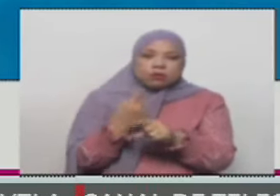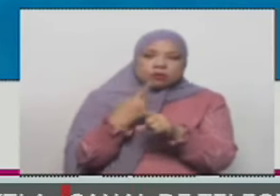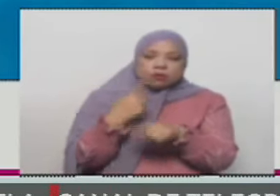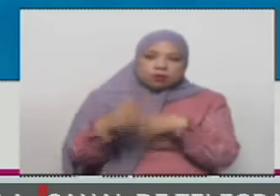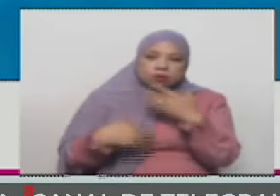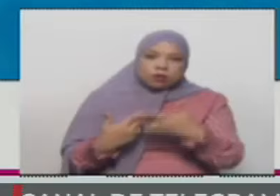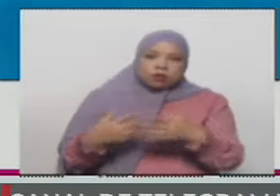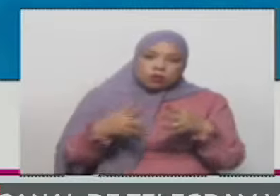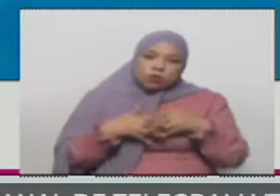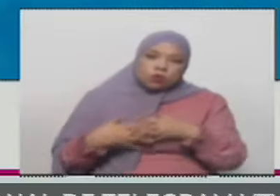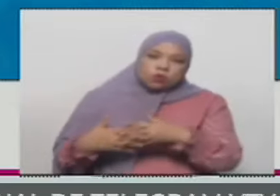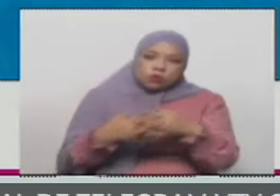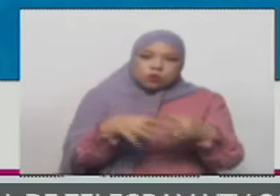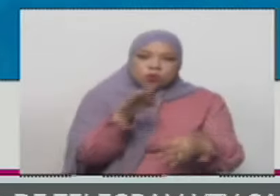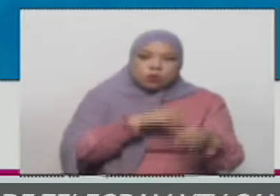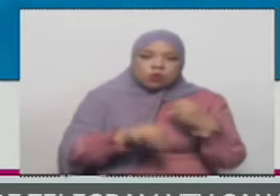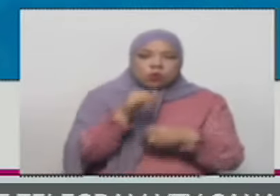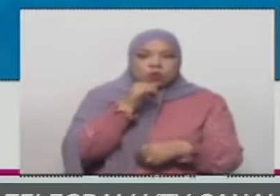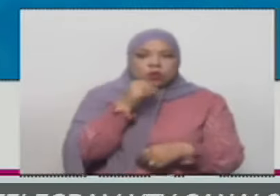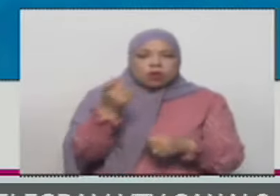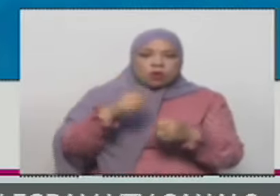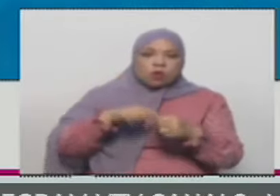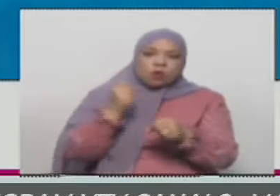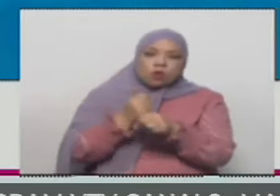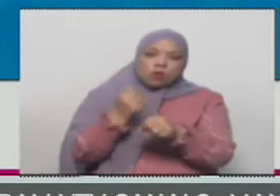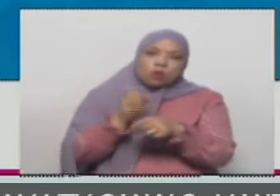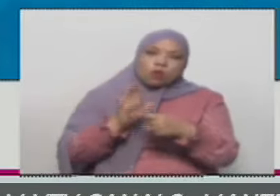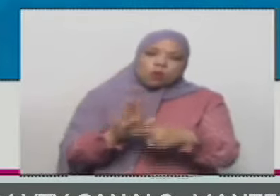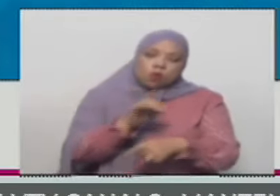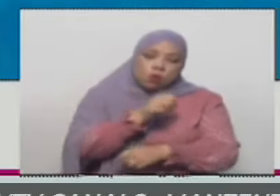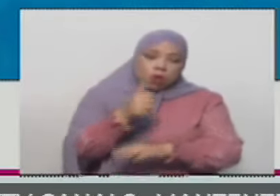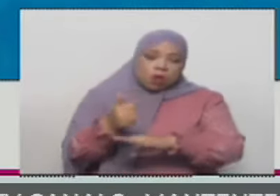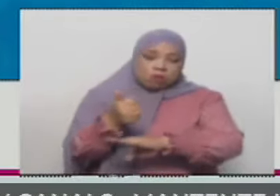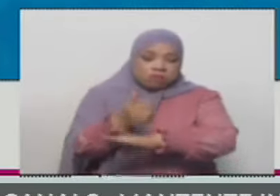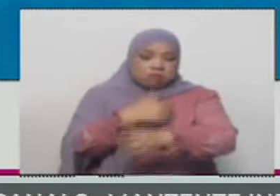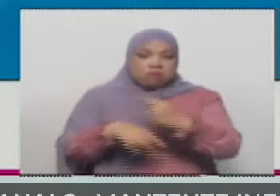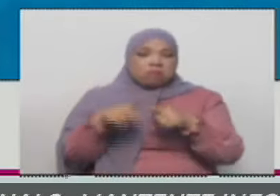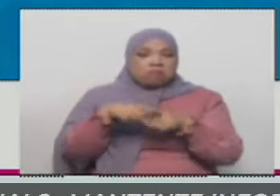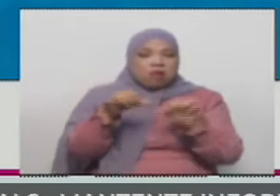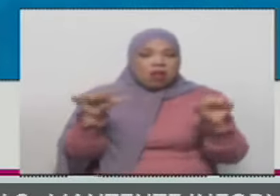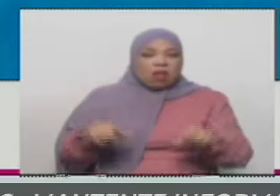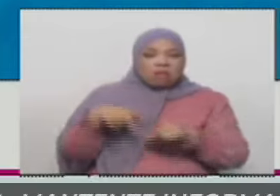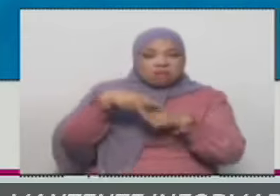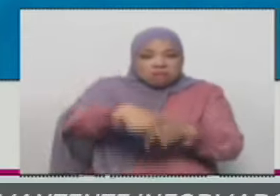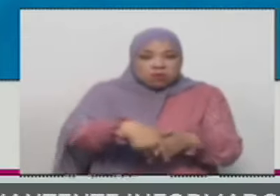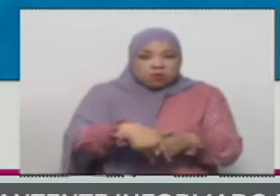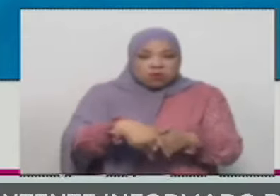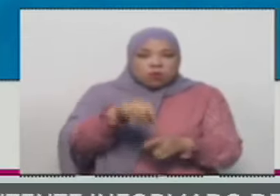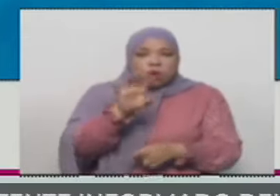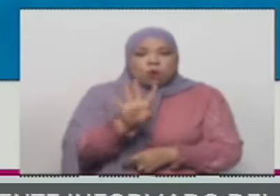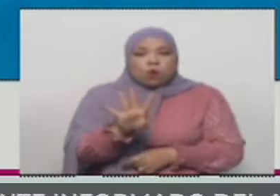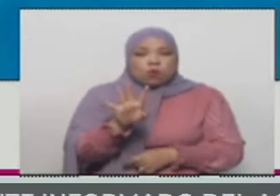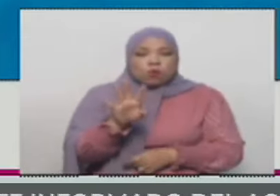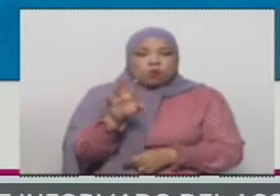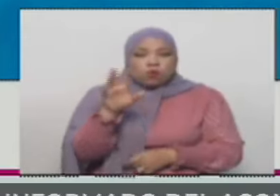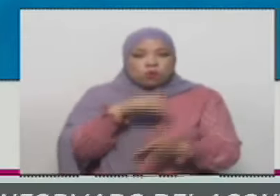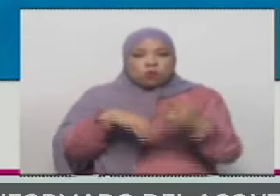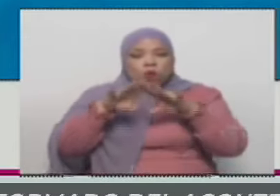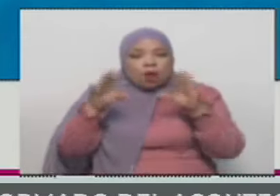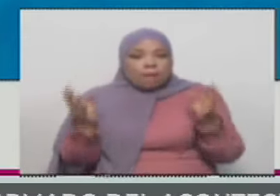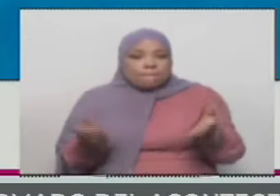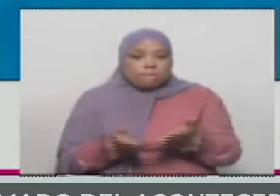el imperialismo en su desesperación imponiendo modelos autoritarios y extremistas en los cuatro costados del